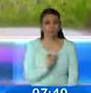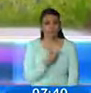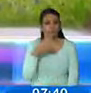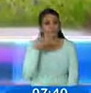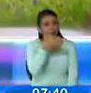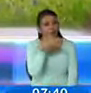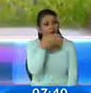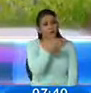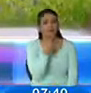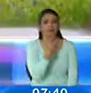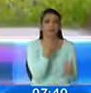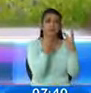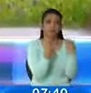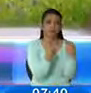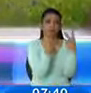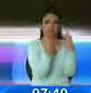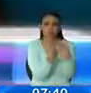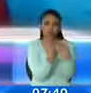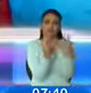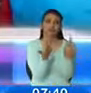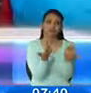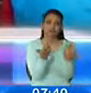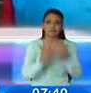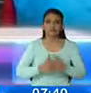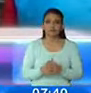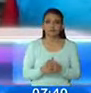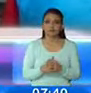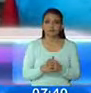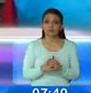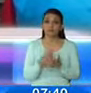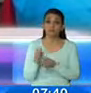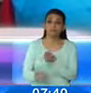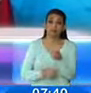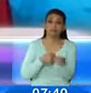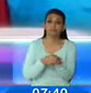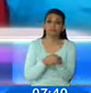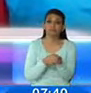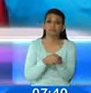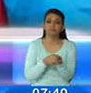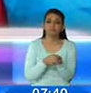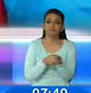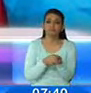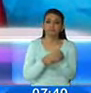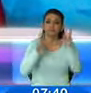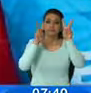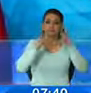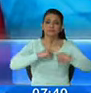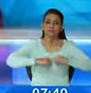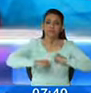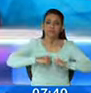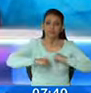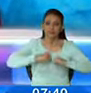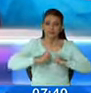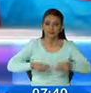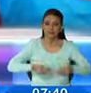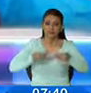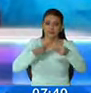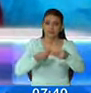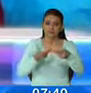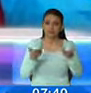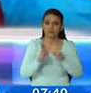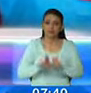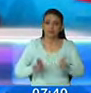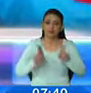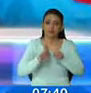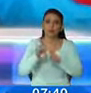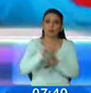dice que no está, que se han ido. Nosotros estamos apoyándoles con el tema de los trámites que se está realizando con la unidad de Regula tu